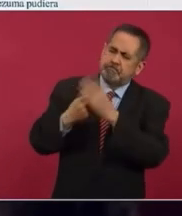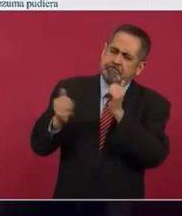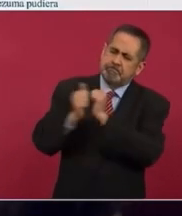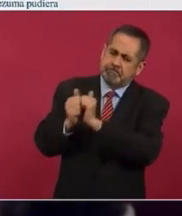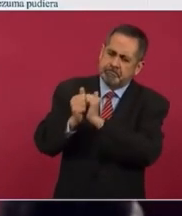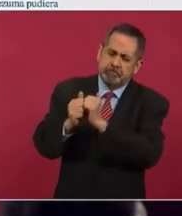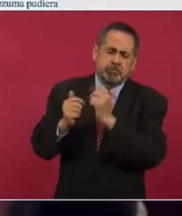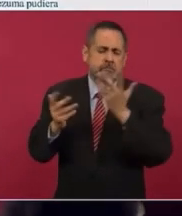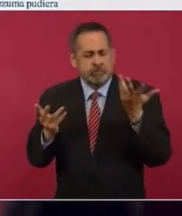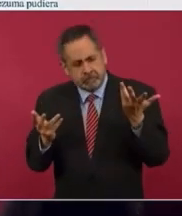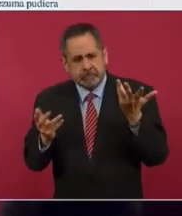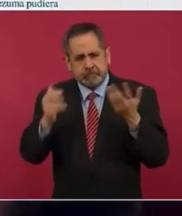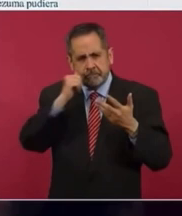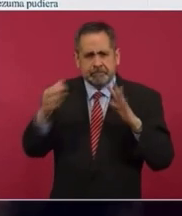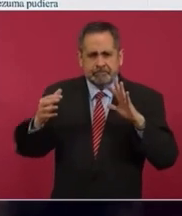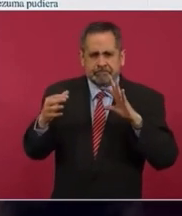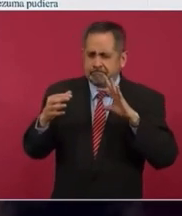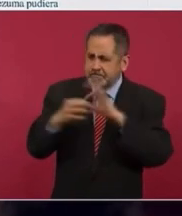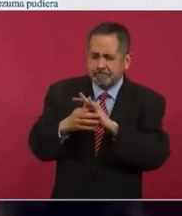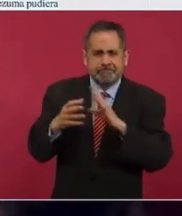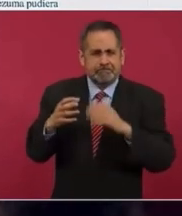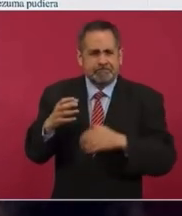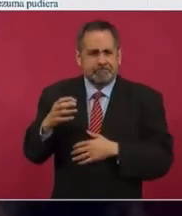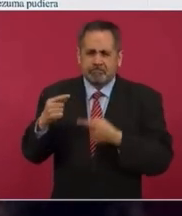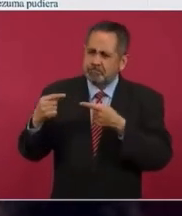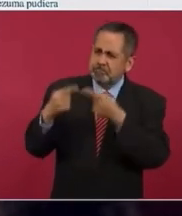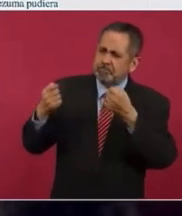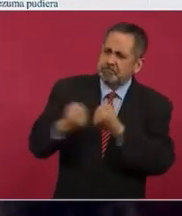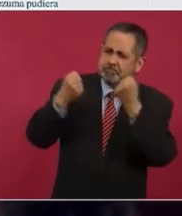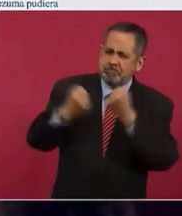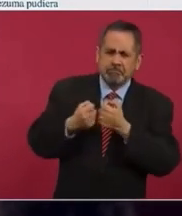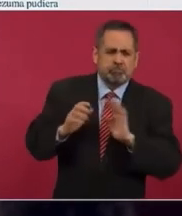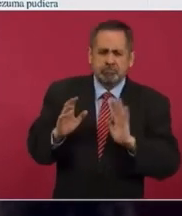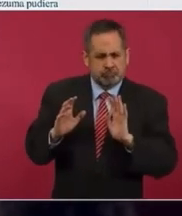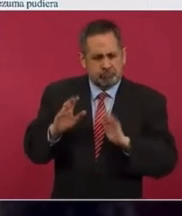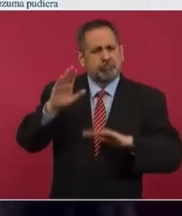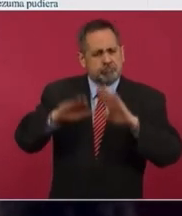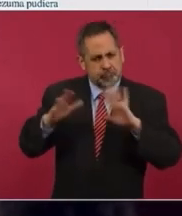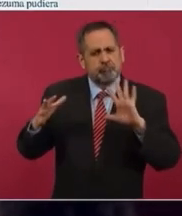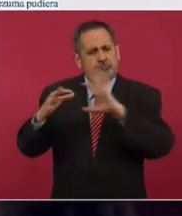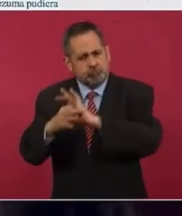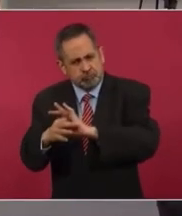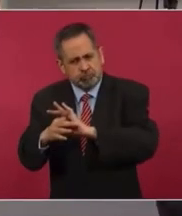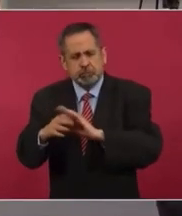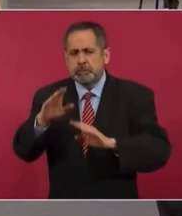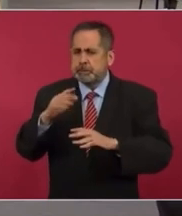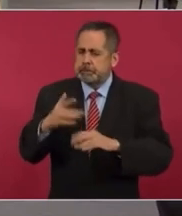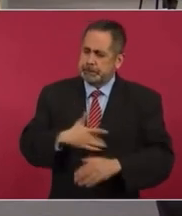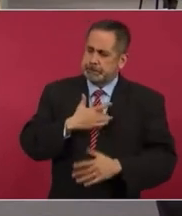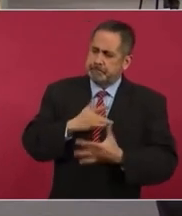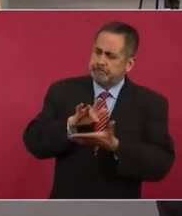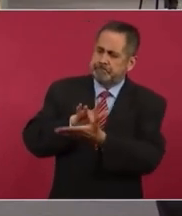siempre con la crudeza de la confrontación y el agravio, también en actos de